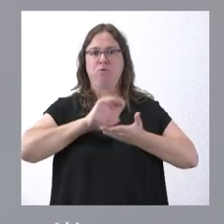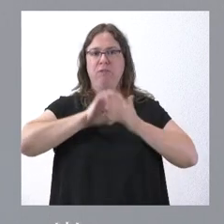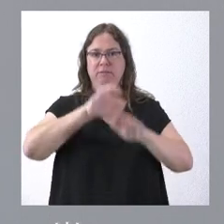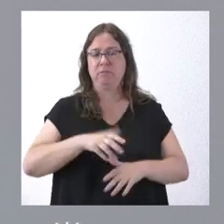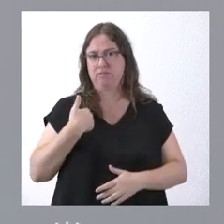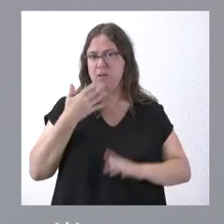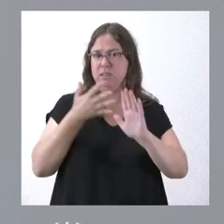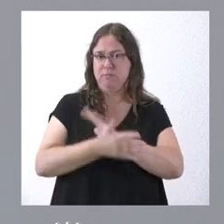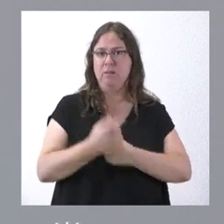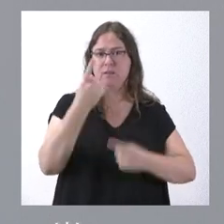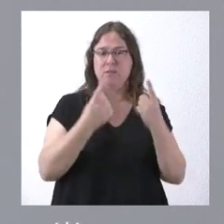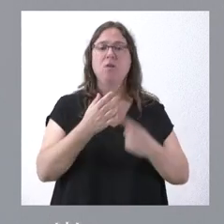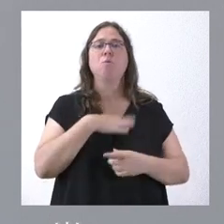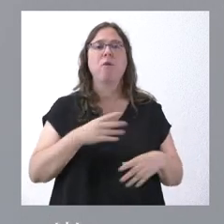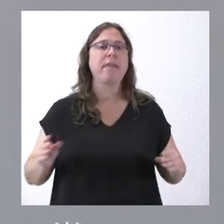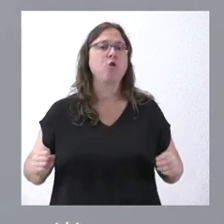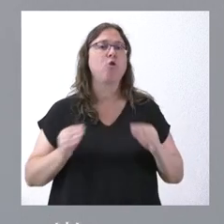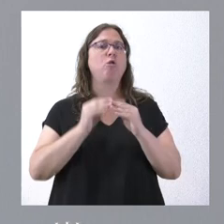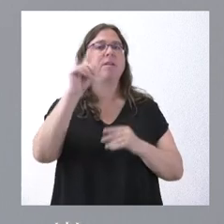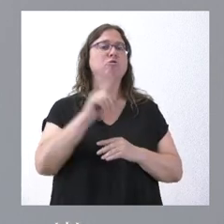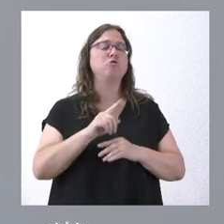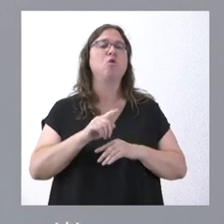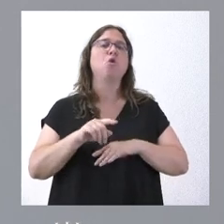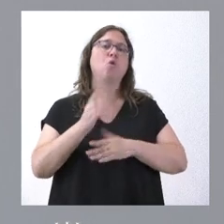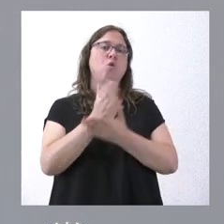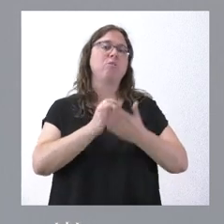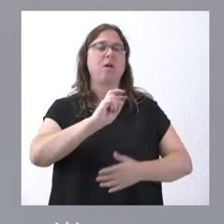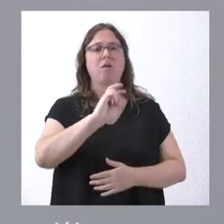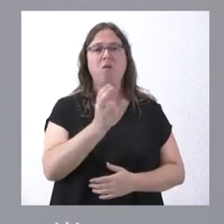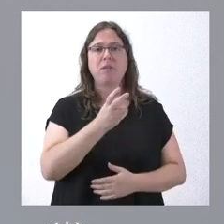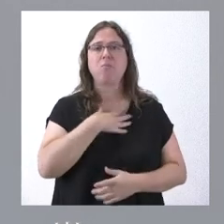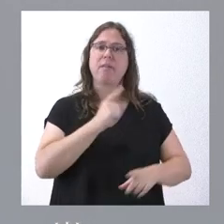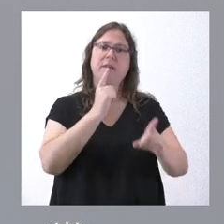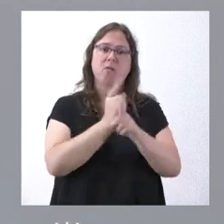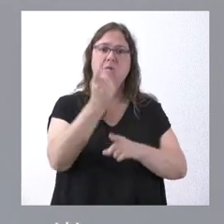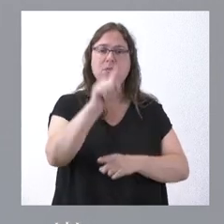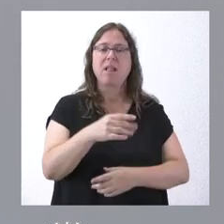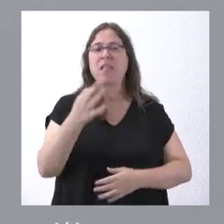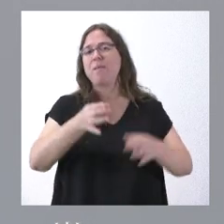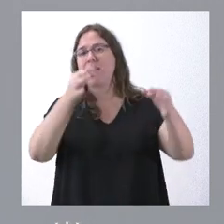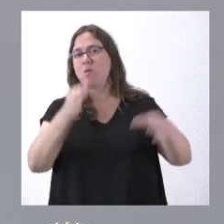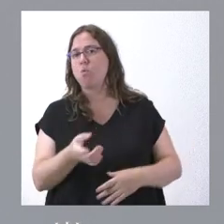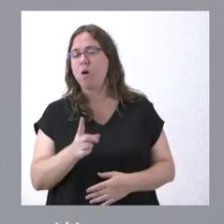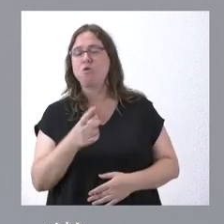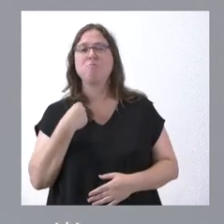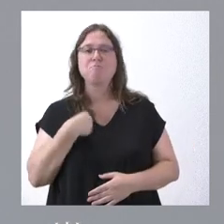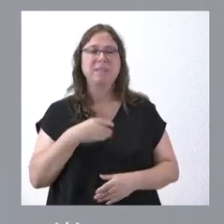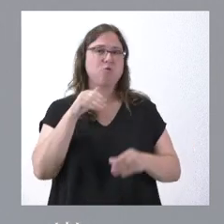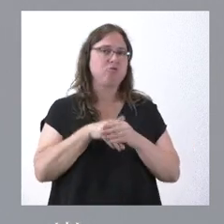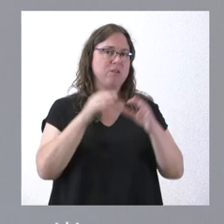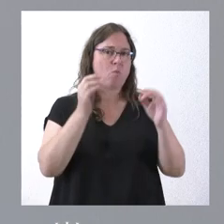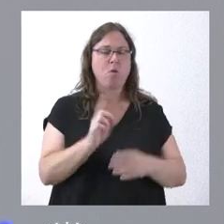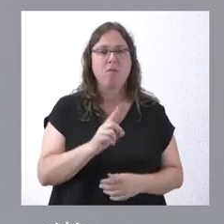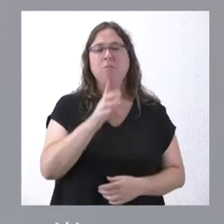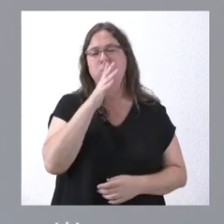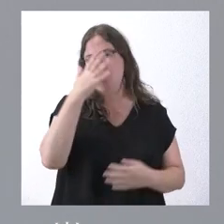alguna ocasión, que puede coincidir que otras comunidades autónomas también presenten un recurso, no tiene por qué ser igual ni con el mismo contenido,